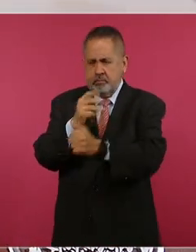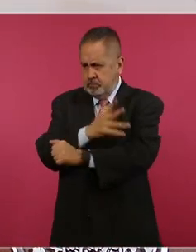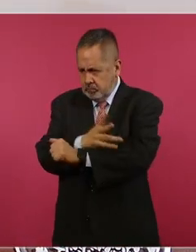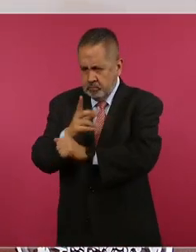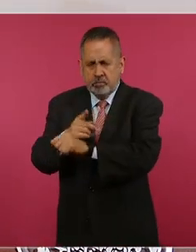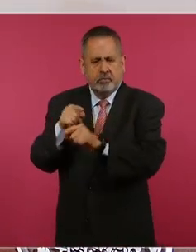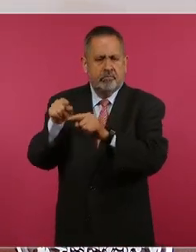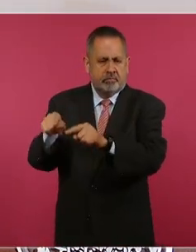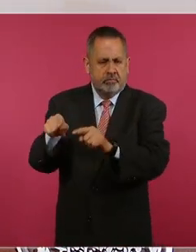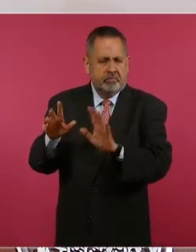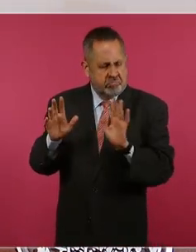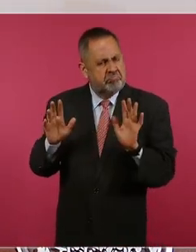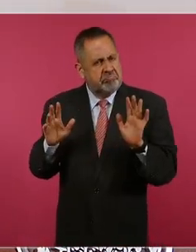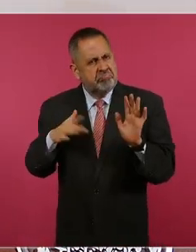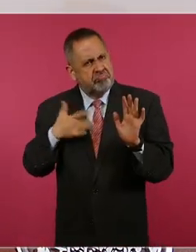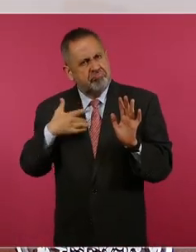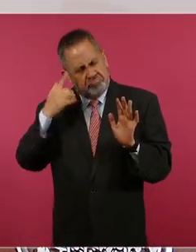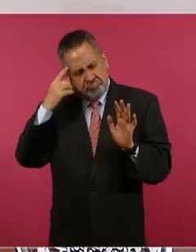honestidad,